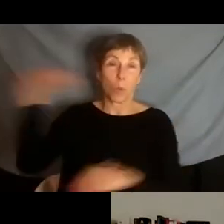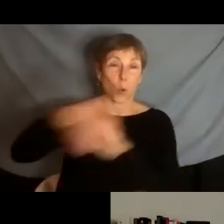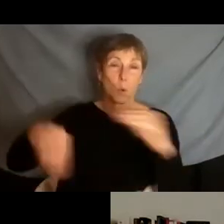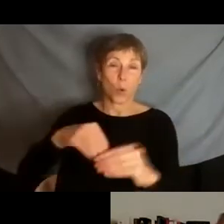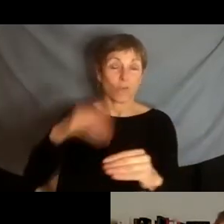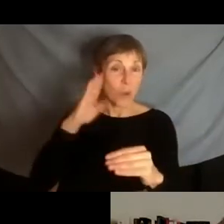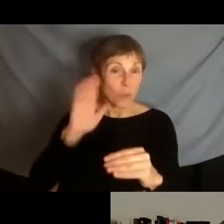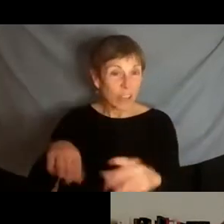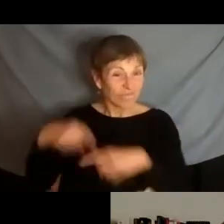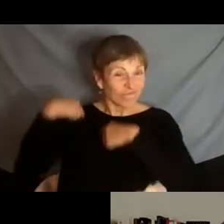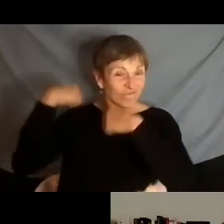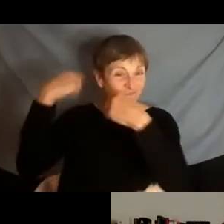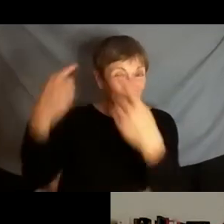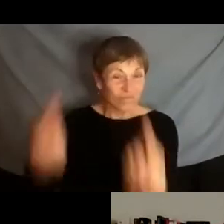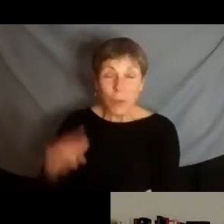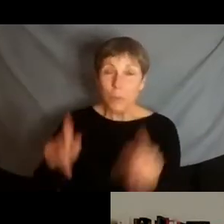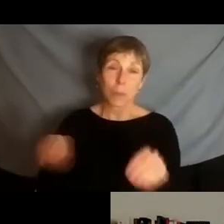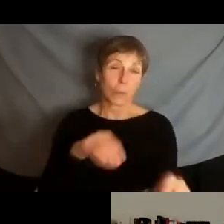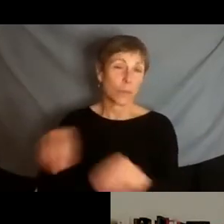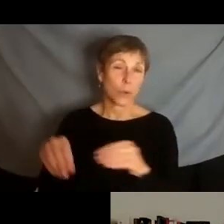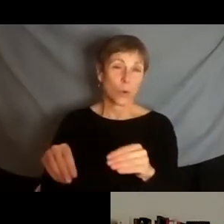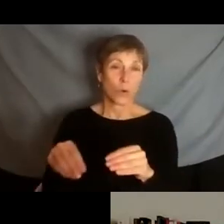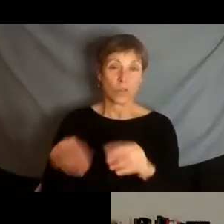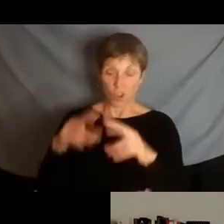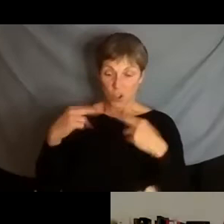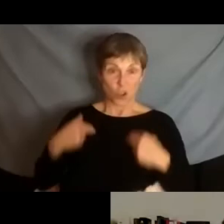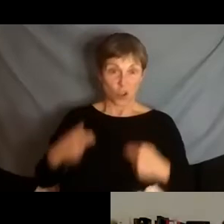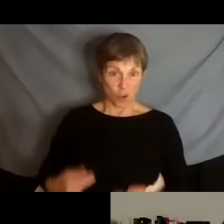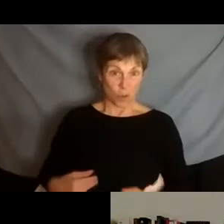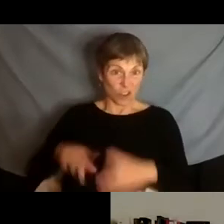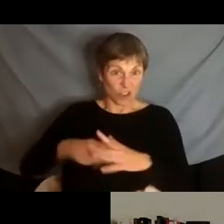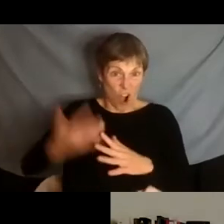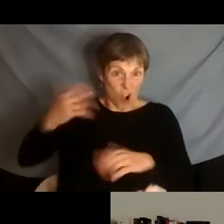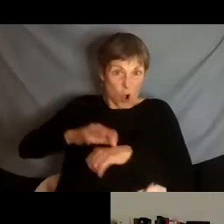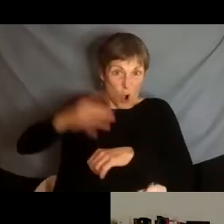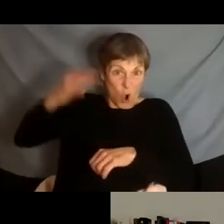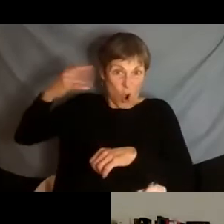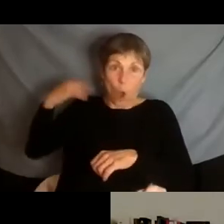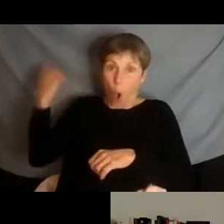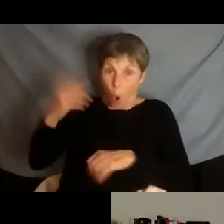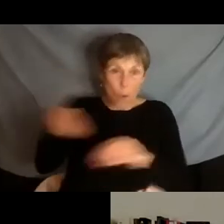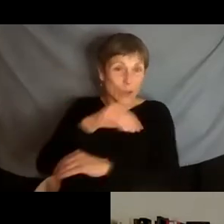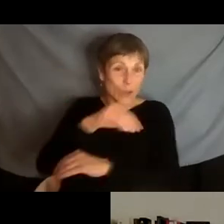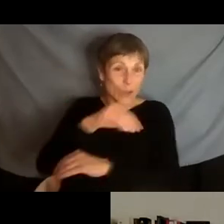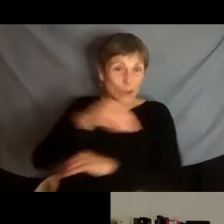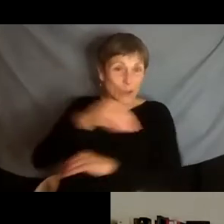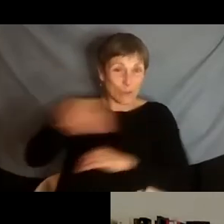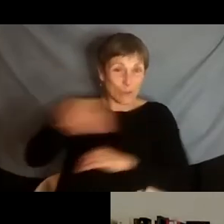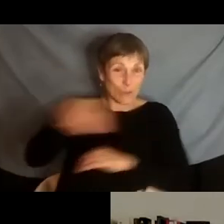en que globalmente la gente se mueve. Los humanos siempre han inmigrado, la historia de la humanidad es la historia de inmigración. Pero